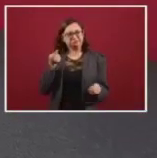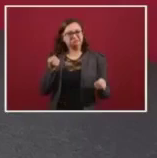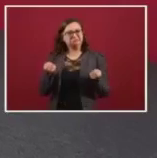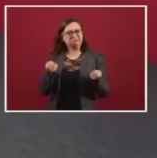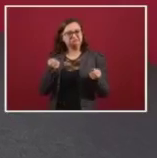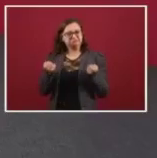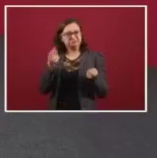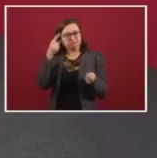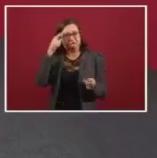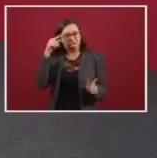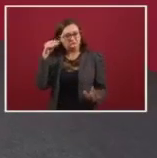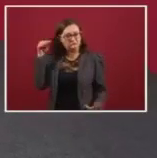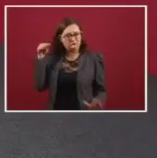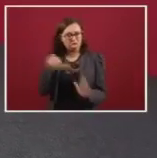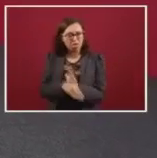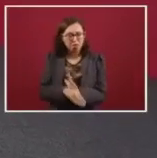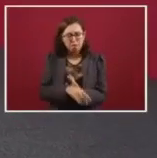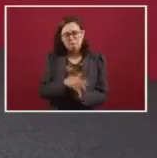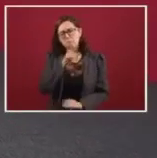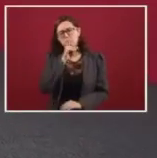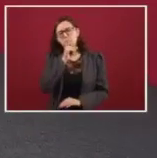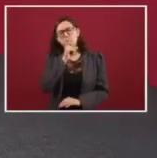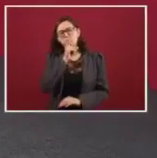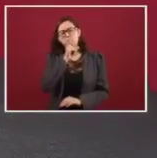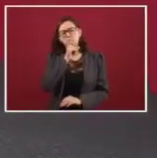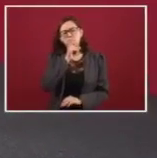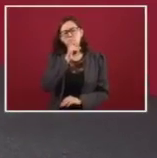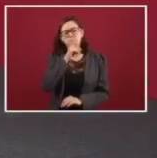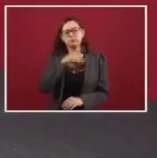echarse a perder. También se dice